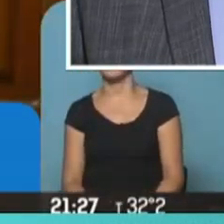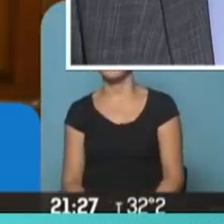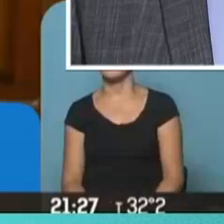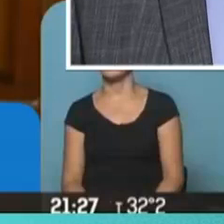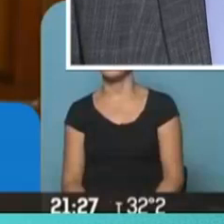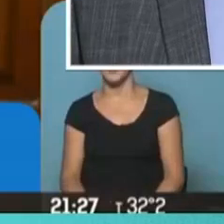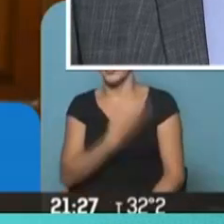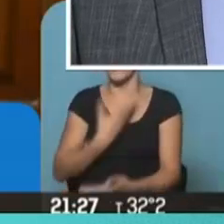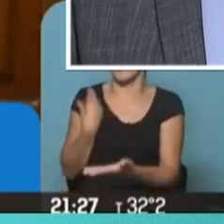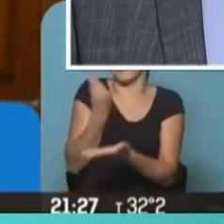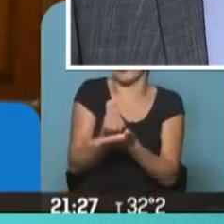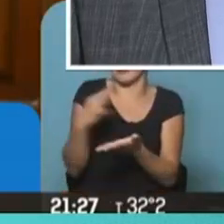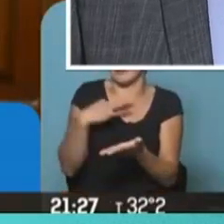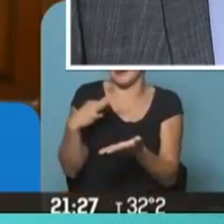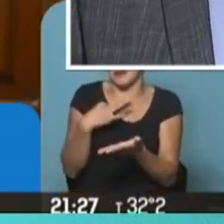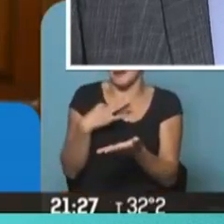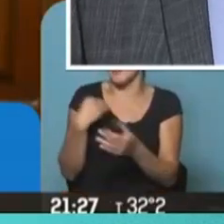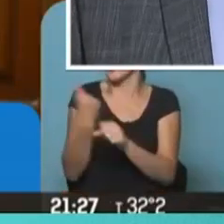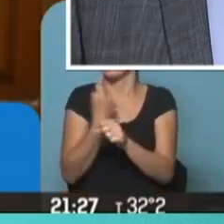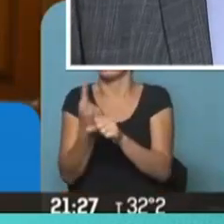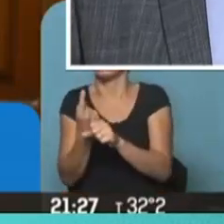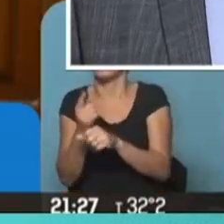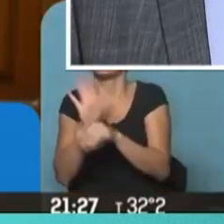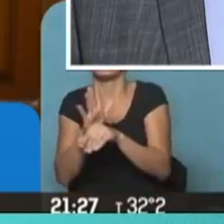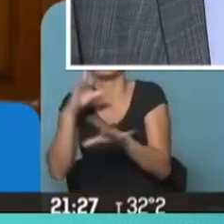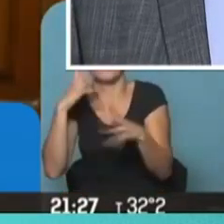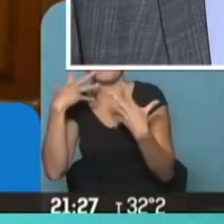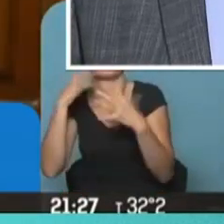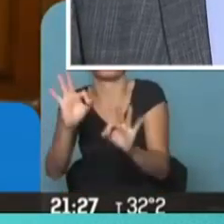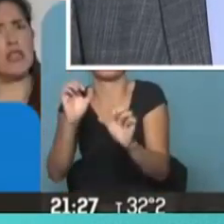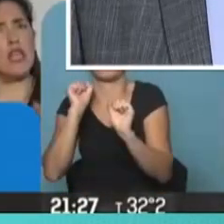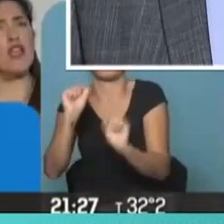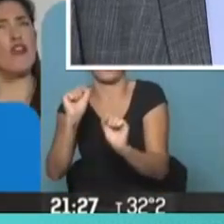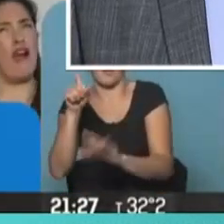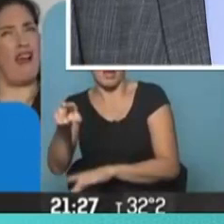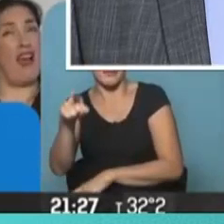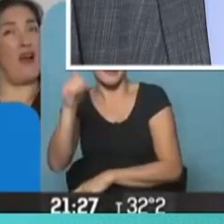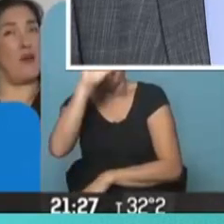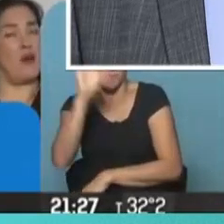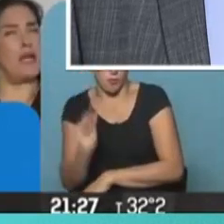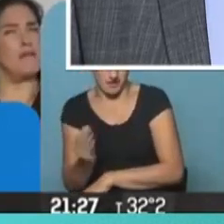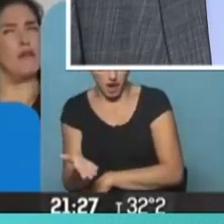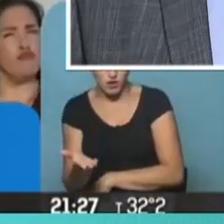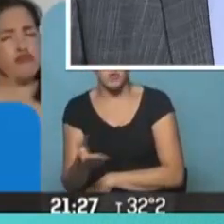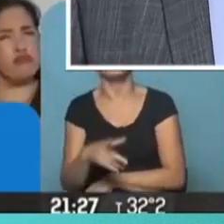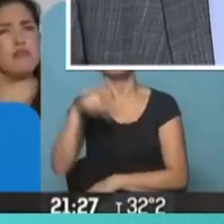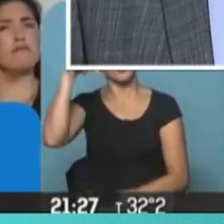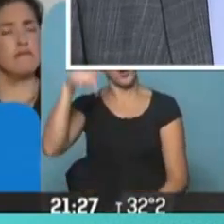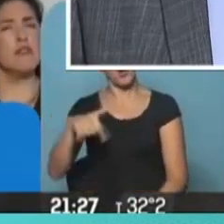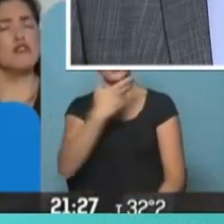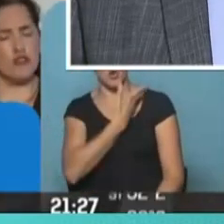alcanzaron a afianzar el sistema republicano hoy en día estamos frente a un gobierno que tiene el proyecto de